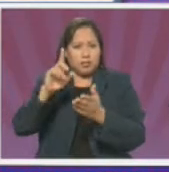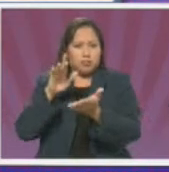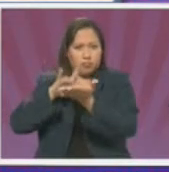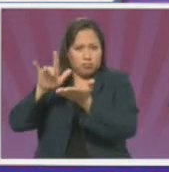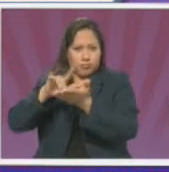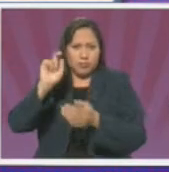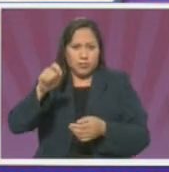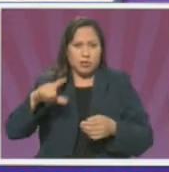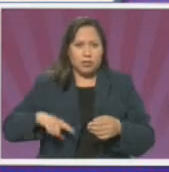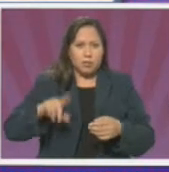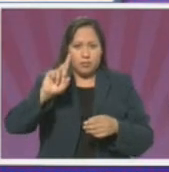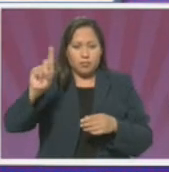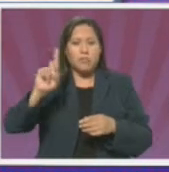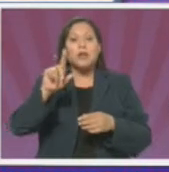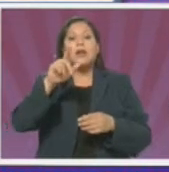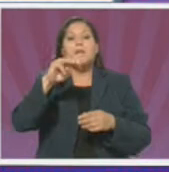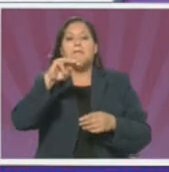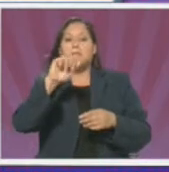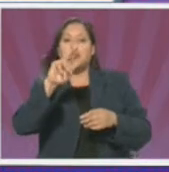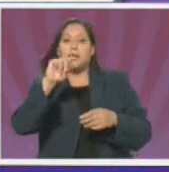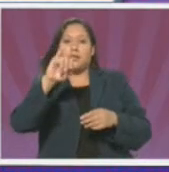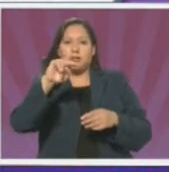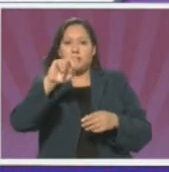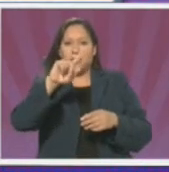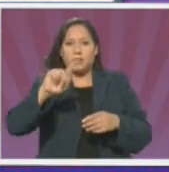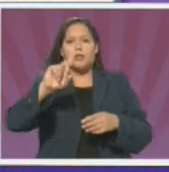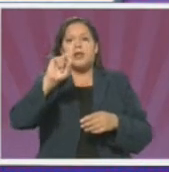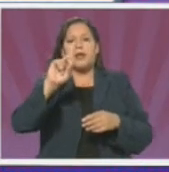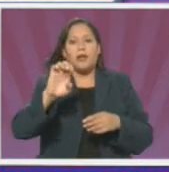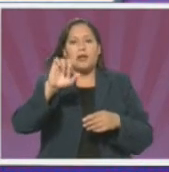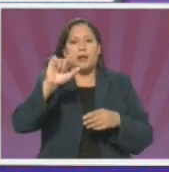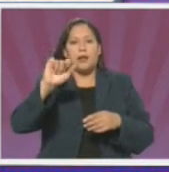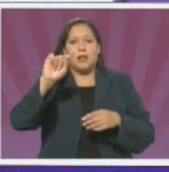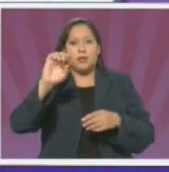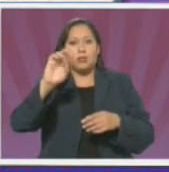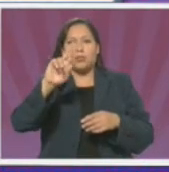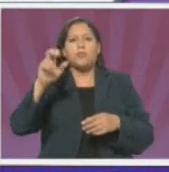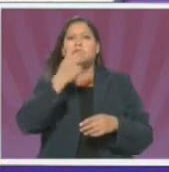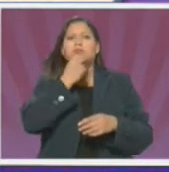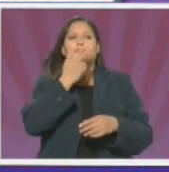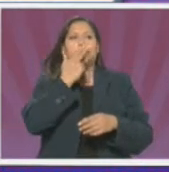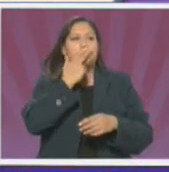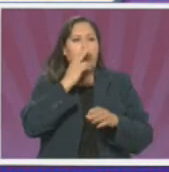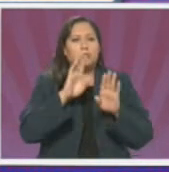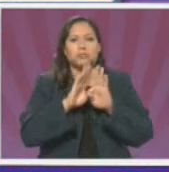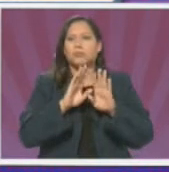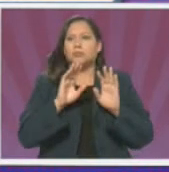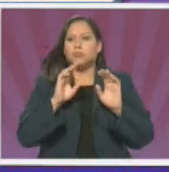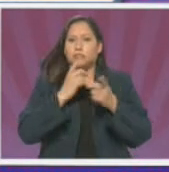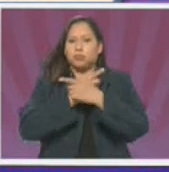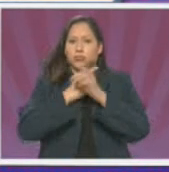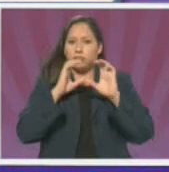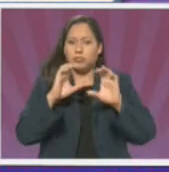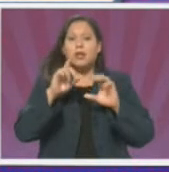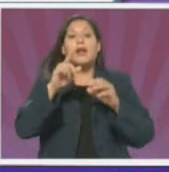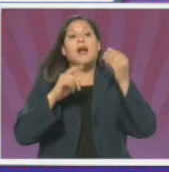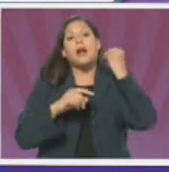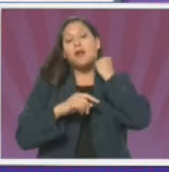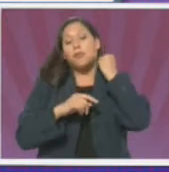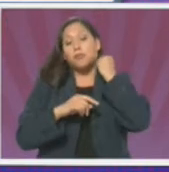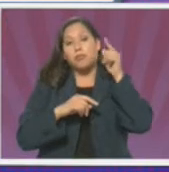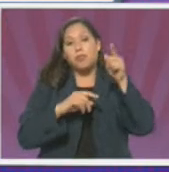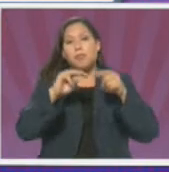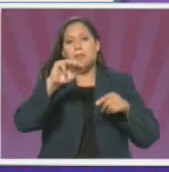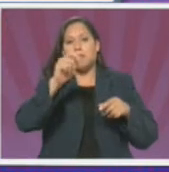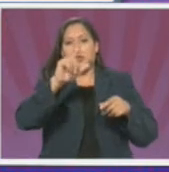llamado Martínez de la Torre, Rafael Ramírez de la Torre. Bueno, era tan derecha, era tan conservador, que no solo fue abogado de Maximiliano, no solo